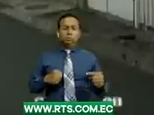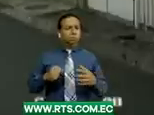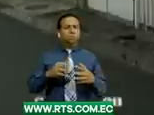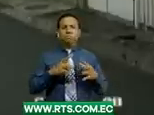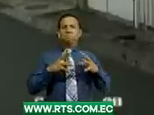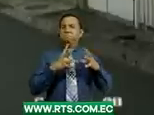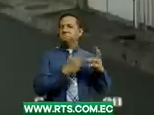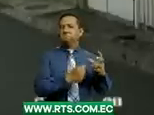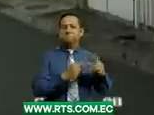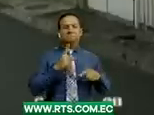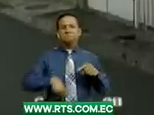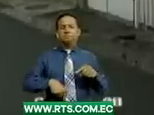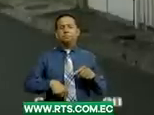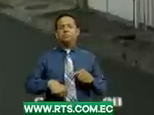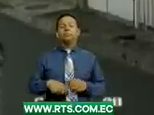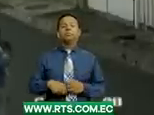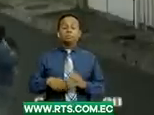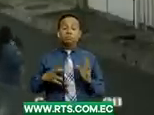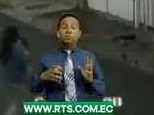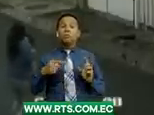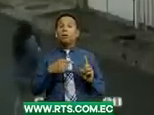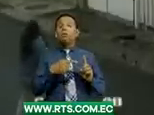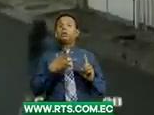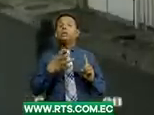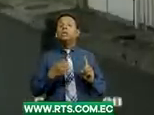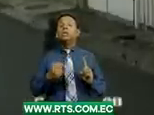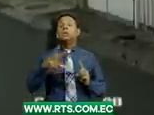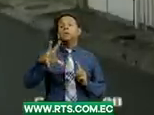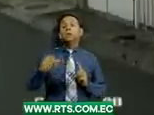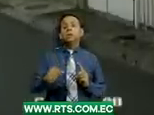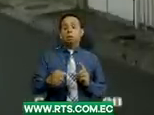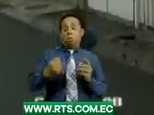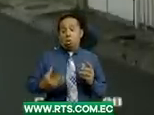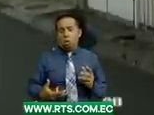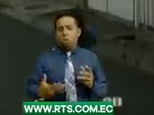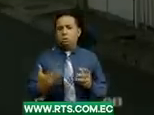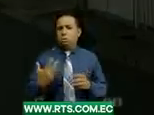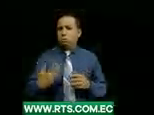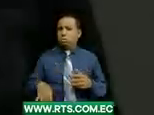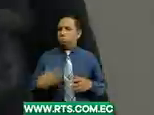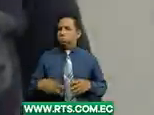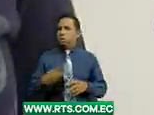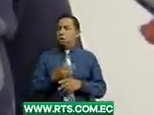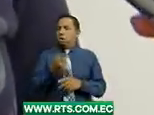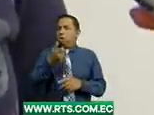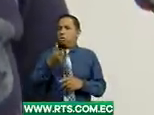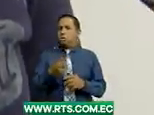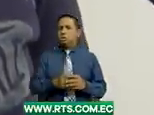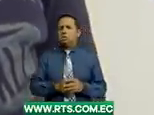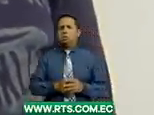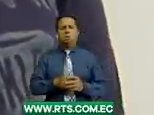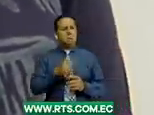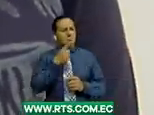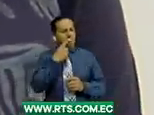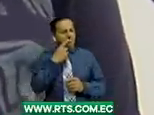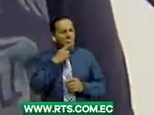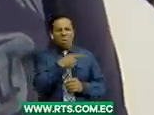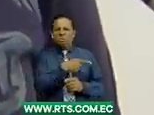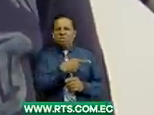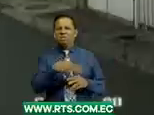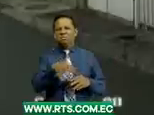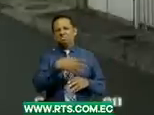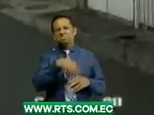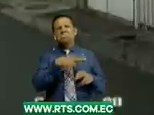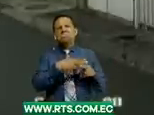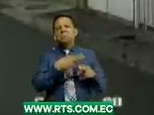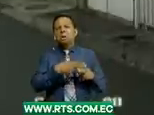llevó nada. Le quiso arrebatar el celular, pero como andaba con la criatura, casi se le cae la criatura por forcejear con el ladrón. Hacherito que anda por aquí, le llaman alias